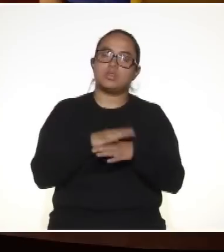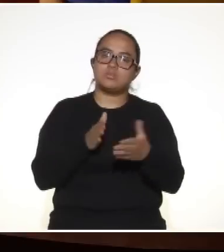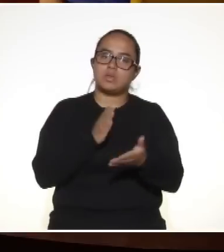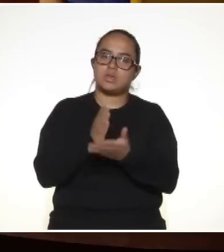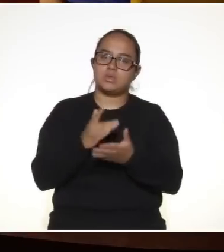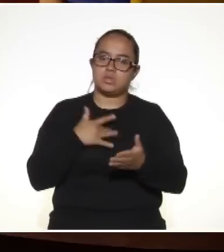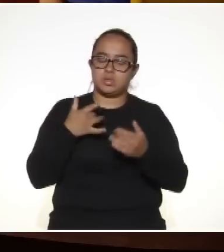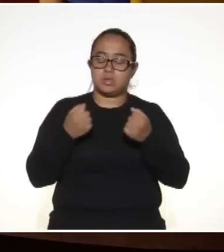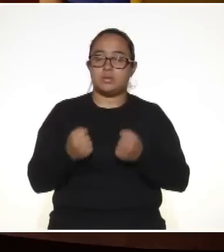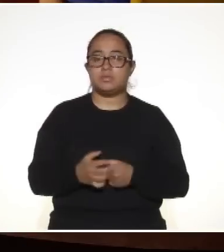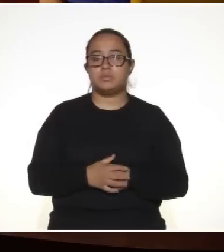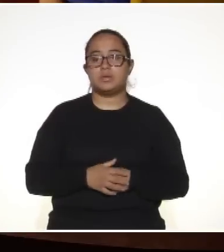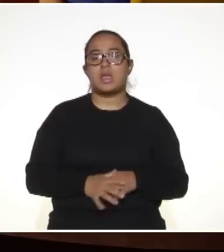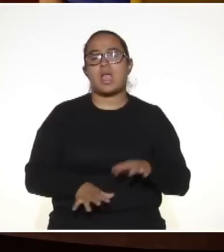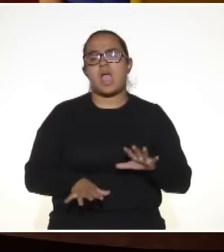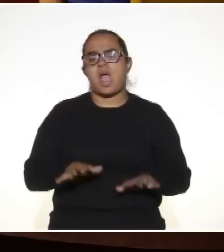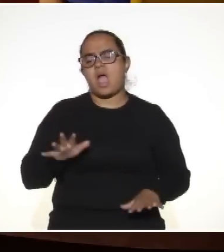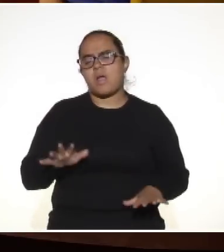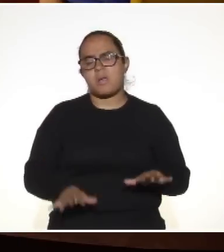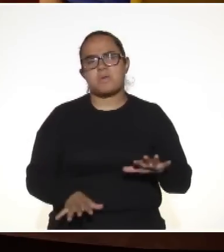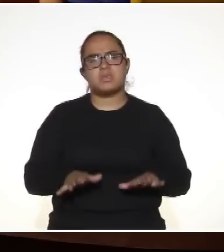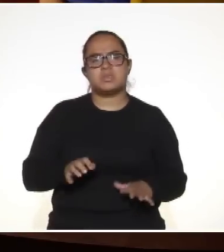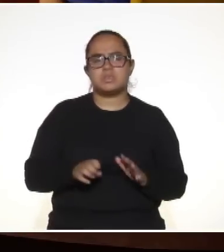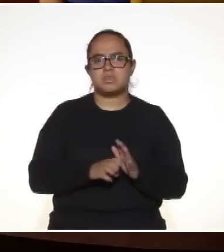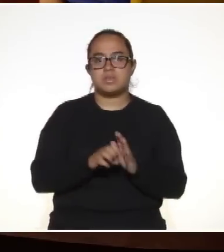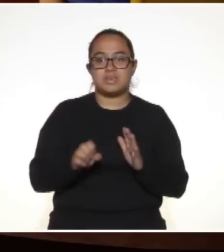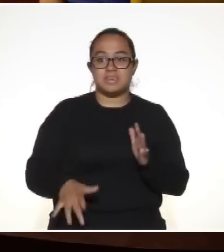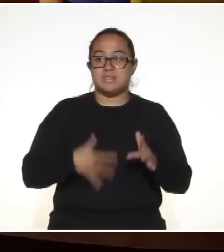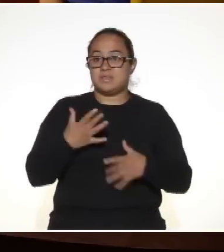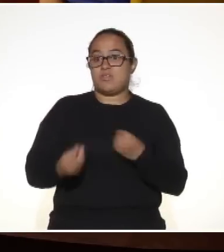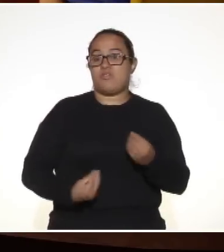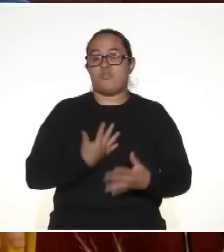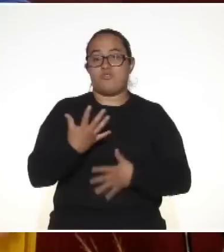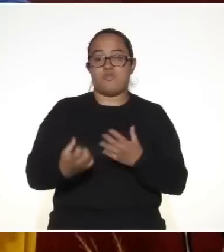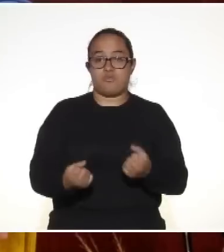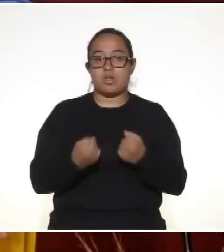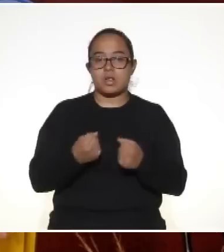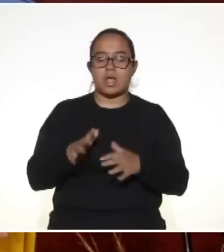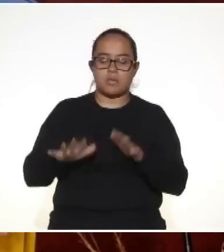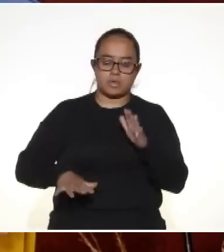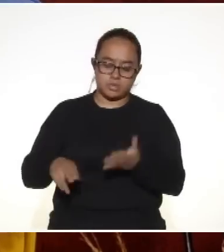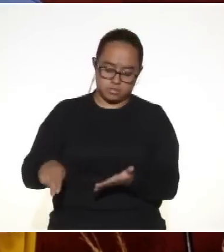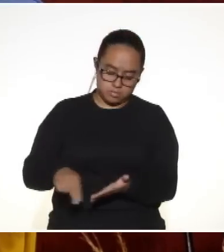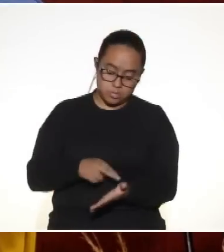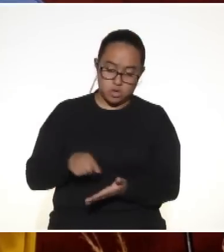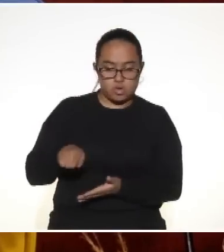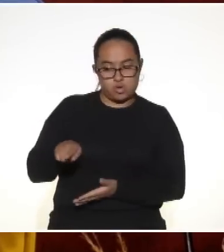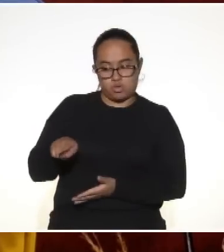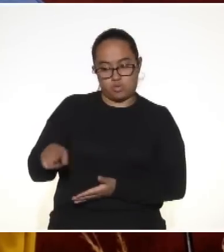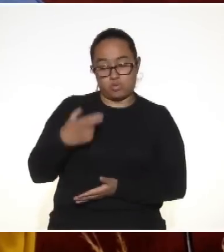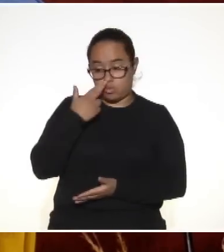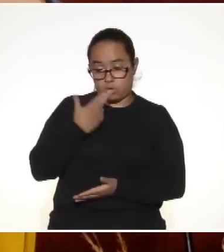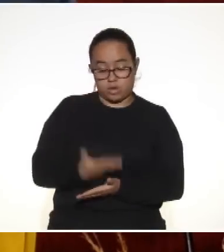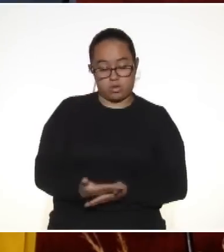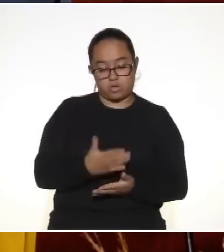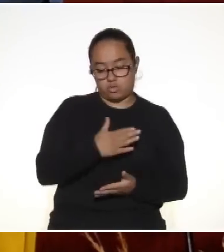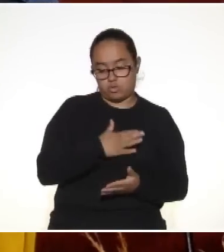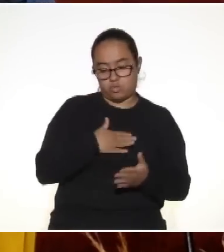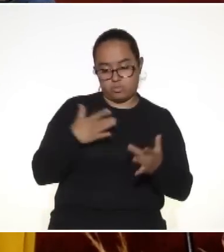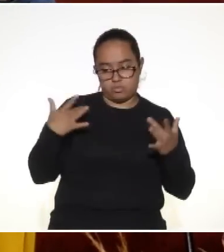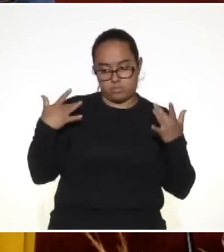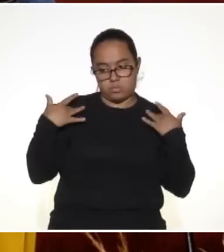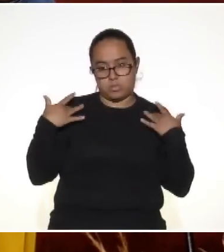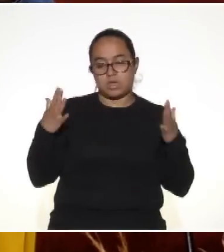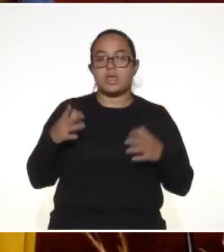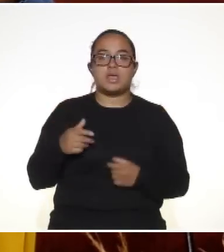existen, decir que muchas veces cuando son cosas de adrenalina, por así decirlo, te hacen firmar a ti que te haces responsable de lo que estás haciendo y ahí